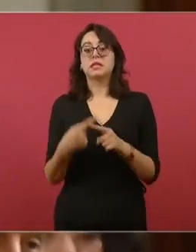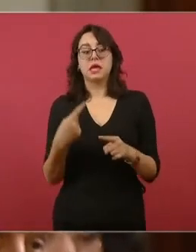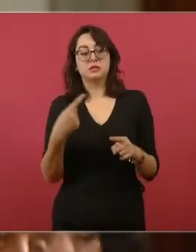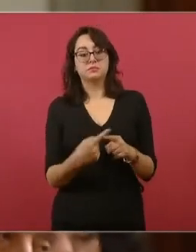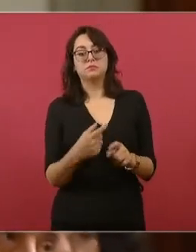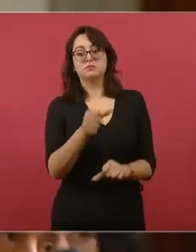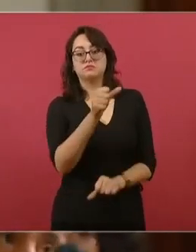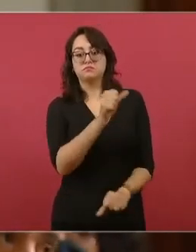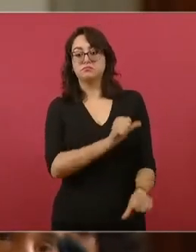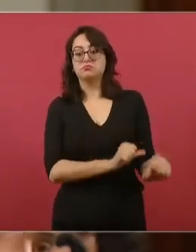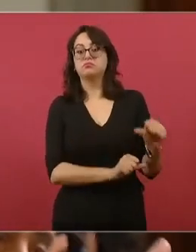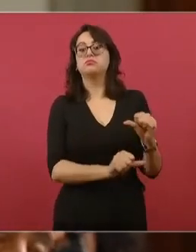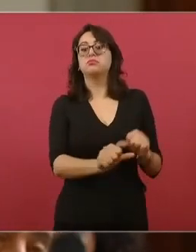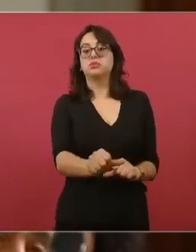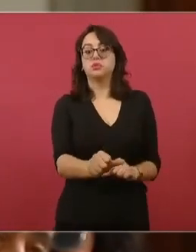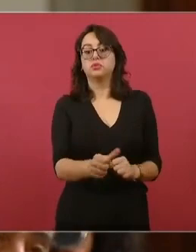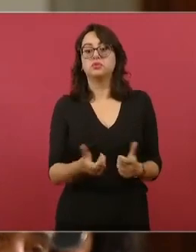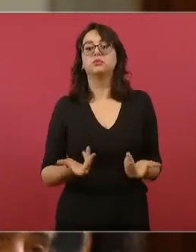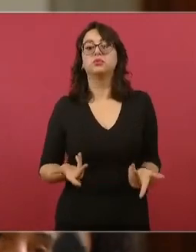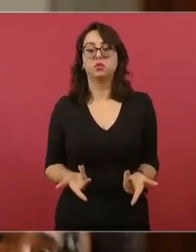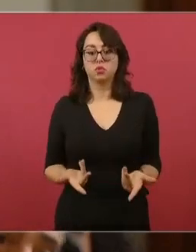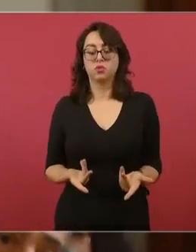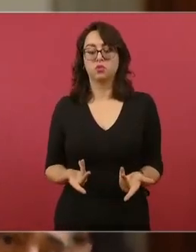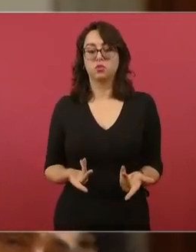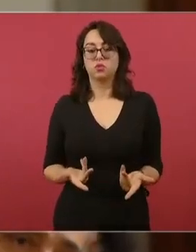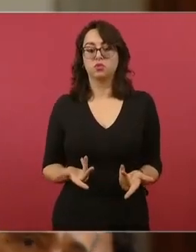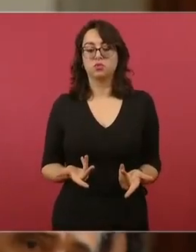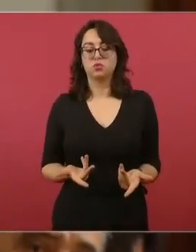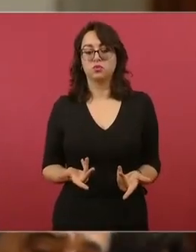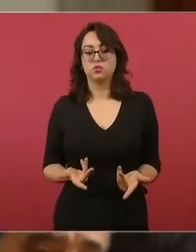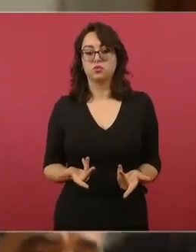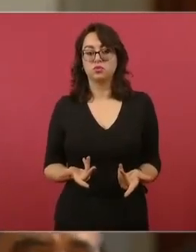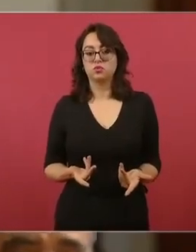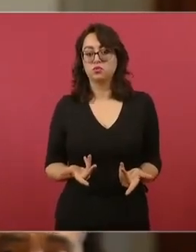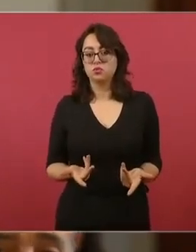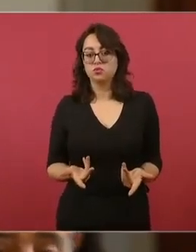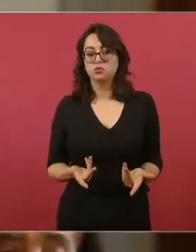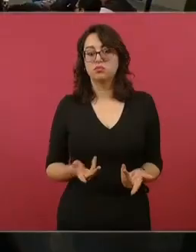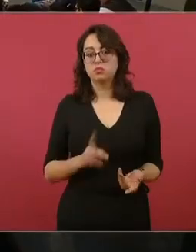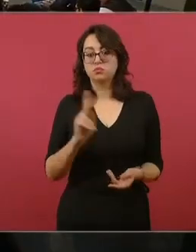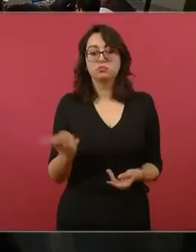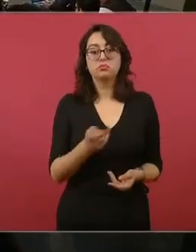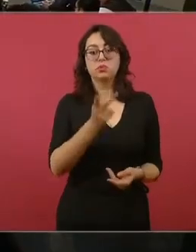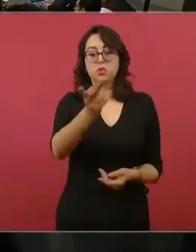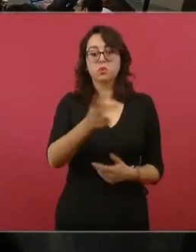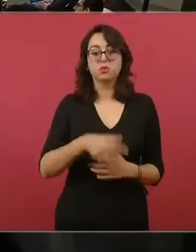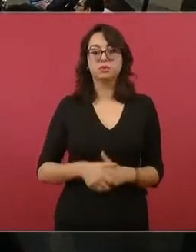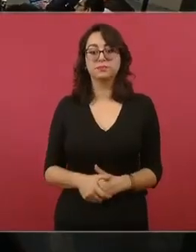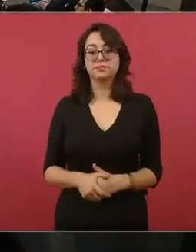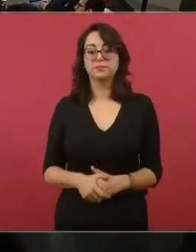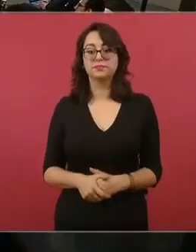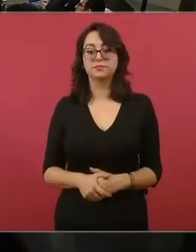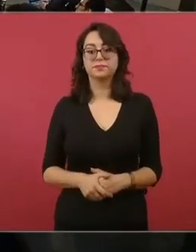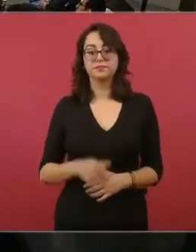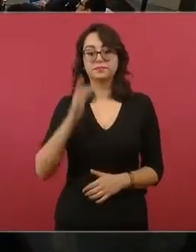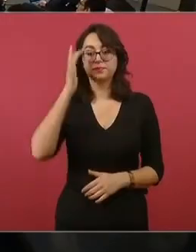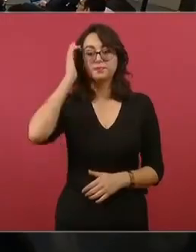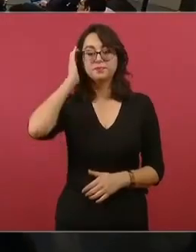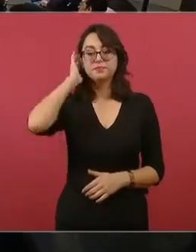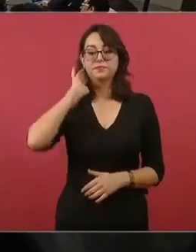para que va a presidir ahorita desde el Palacio de Cobián. Esta sería la pregunta, presidente. Gracias.